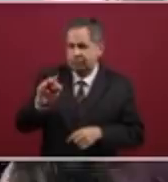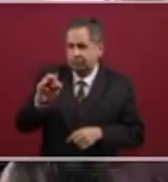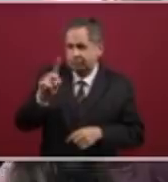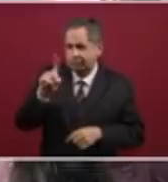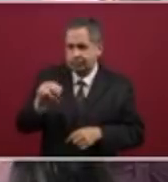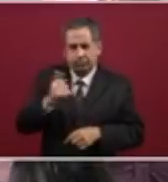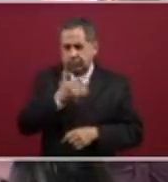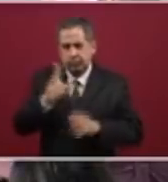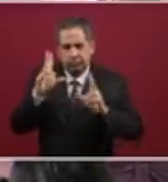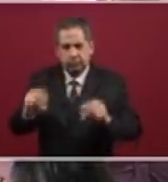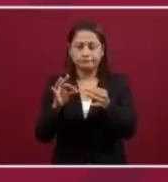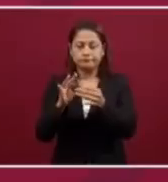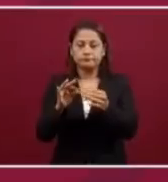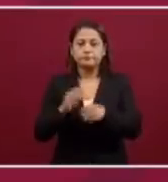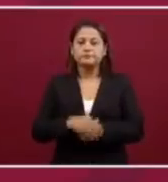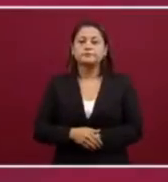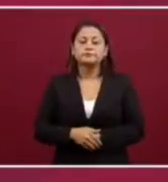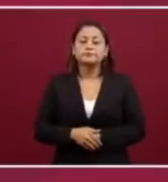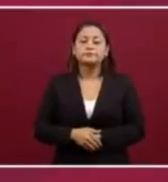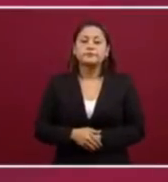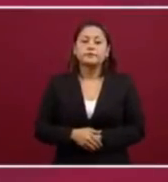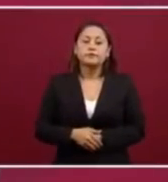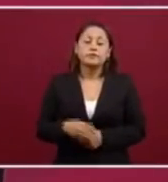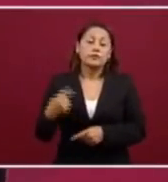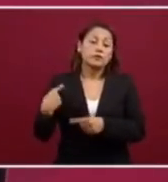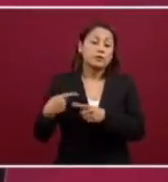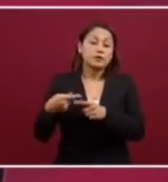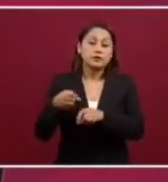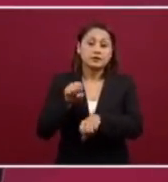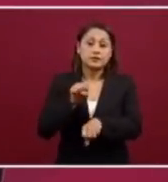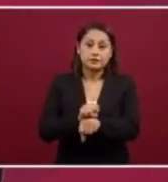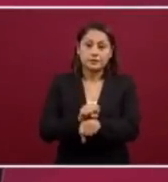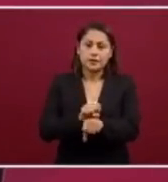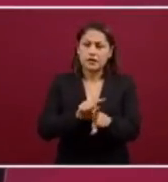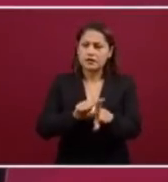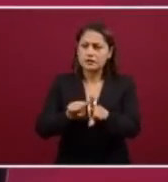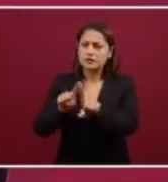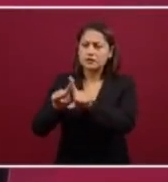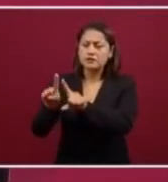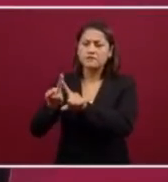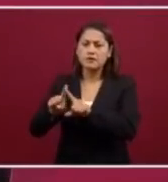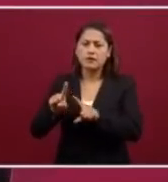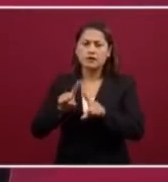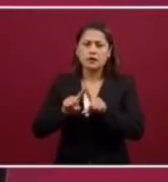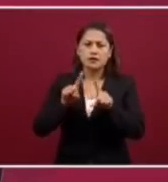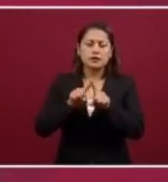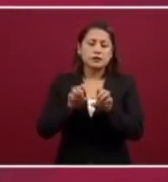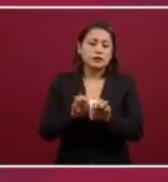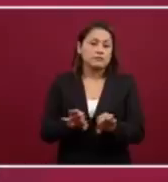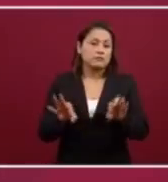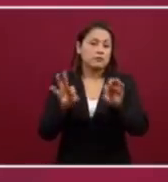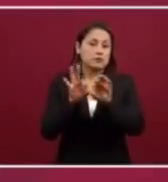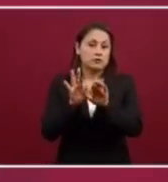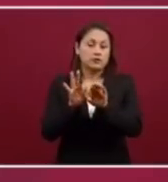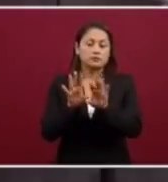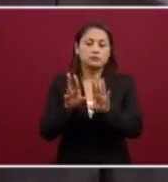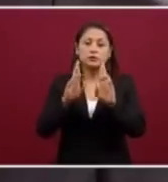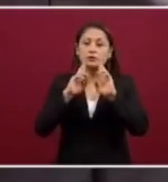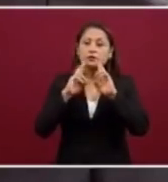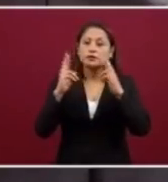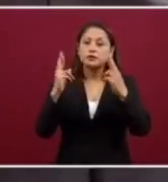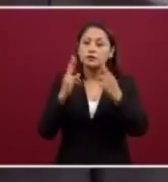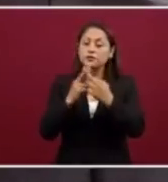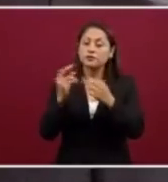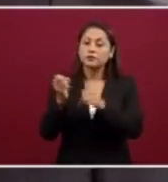tema migratorio con Centroamérica. Esta semana tuvimos varios acontecimientos relevantes. Se tuvo reunión con el secretario general de las